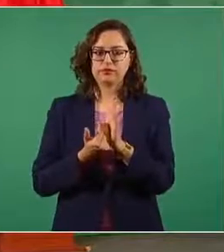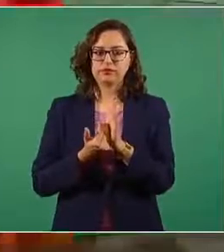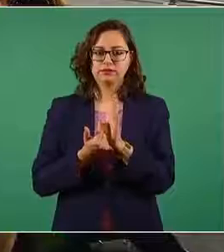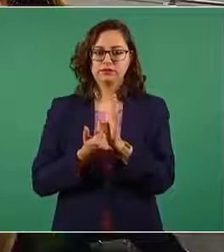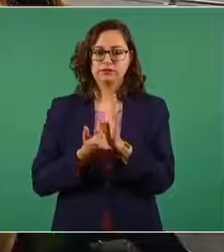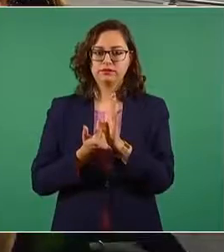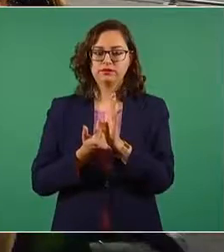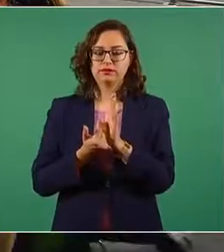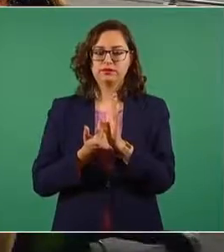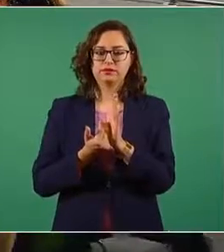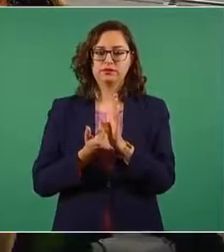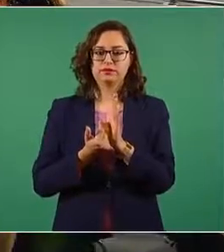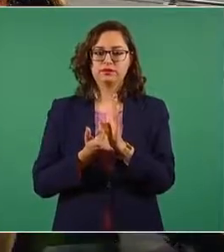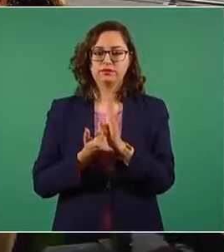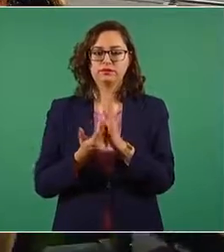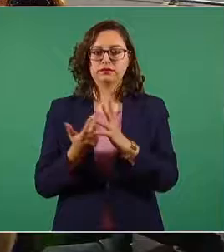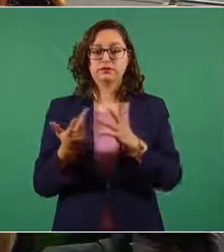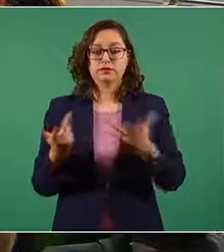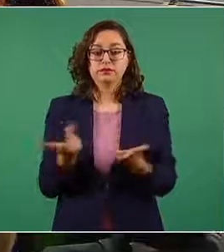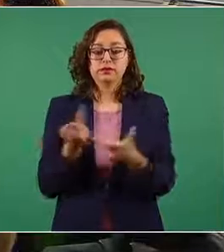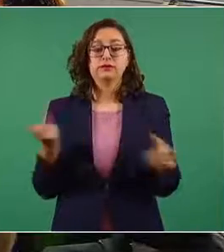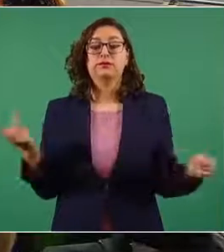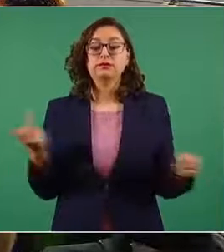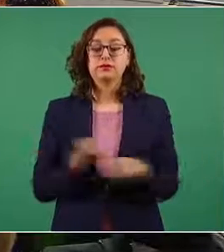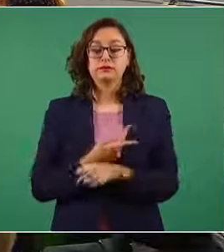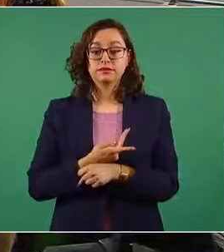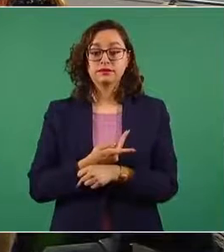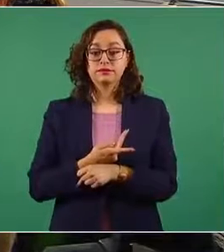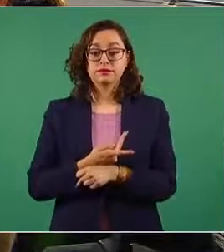pues no lo pueden